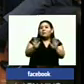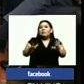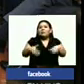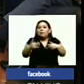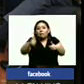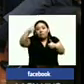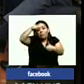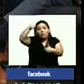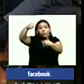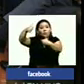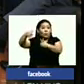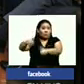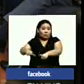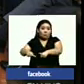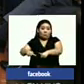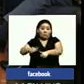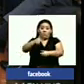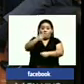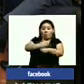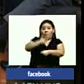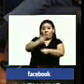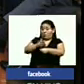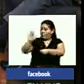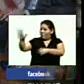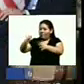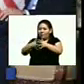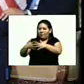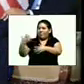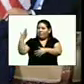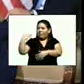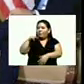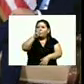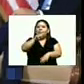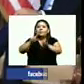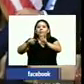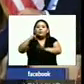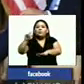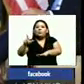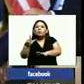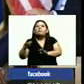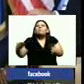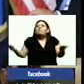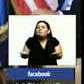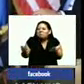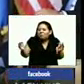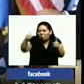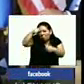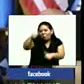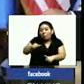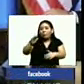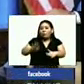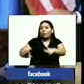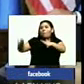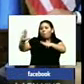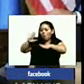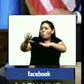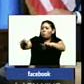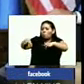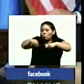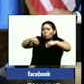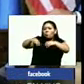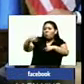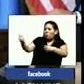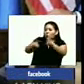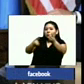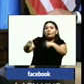acuerdo Que Guatemala Suscribió Con los Estados Unidos El pasado 26 de julio En el cual Se compromete A ser un país De refugio Para los